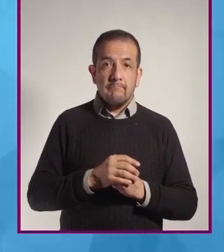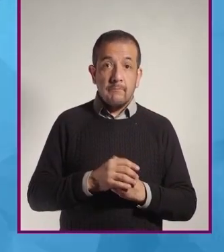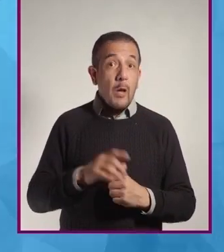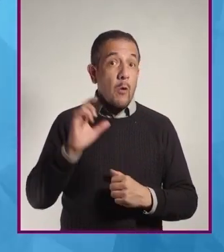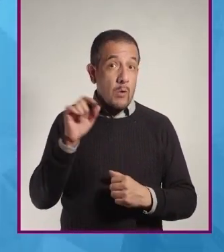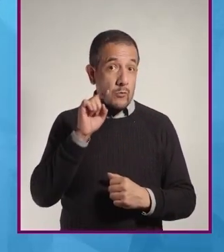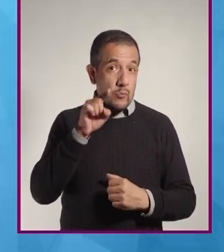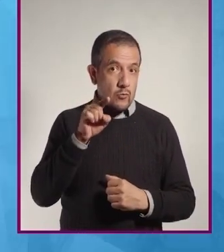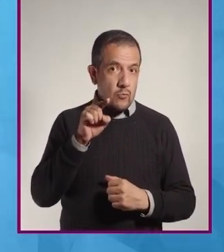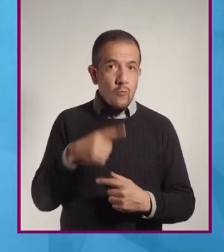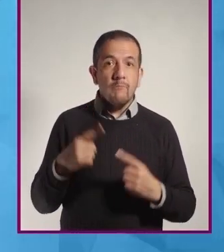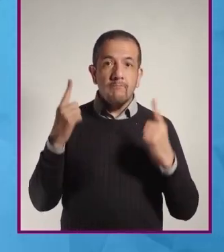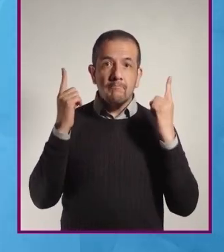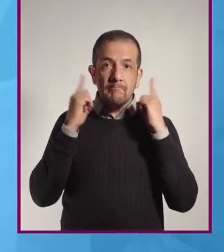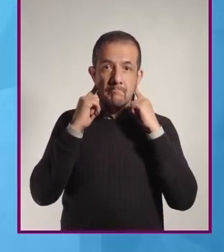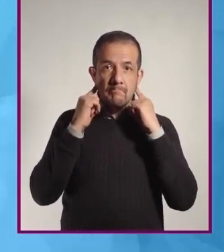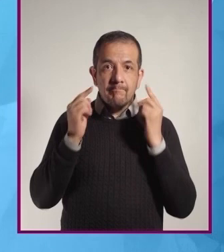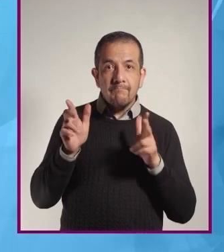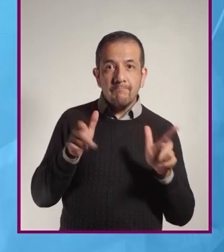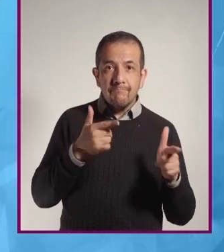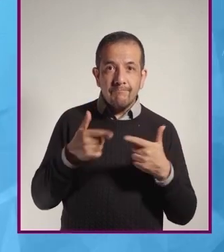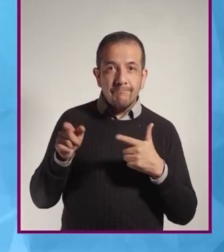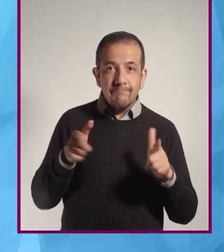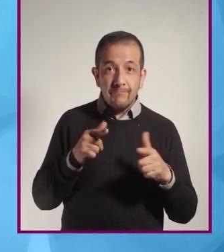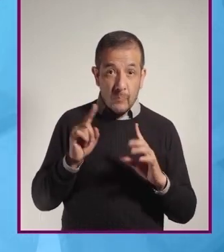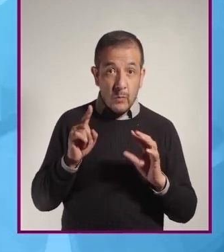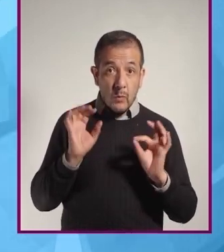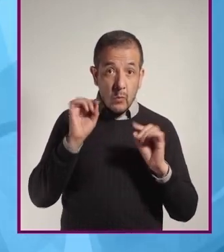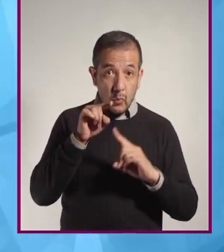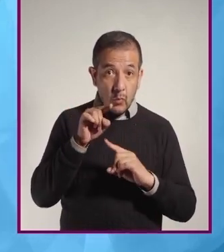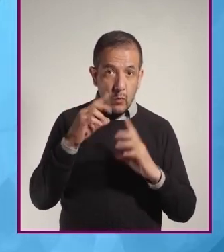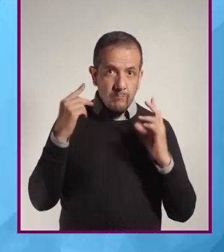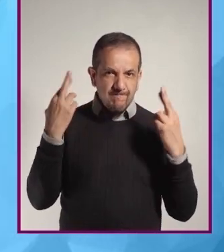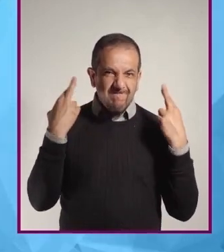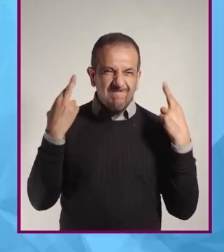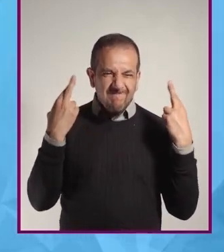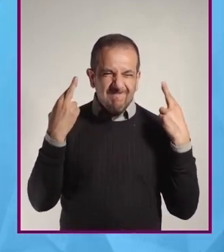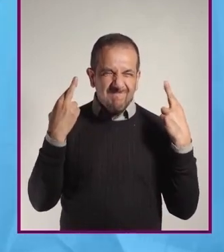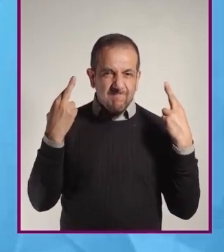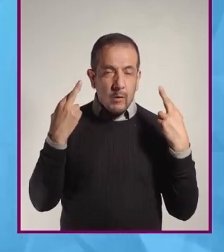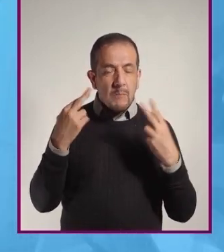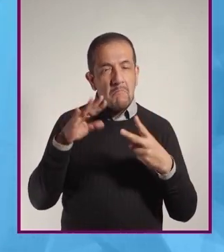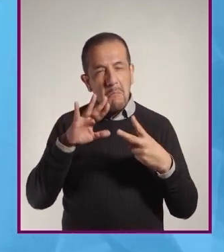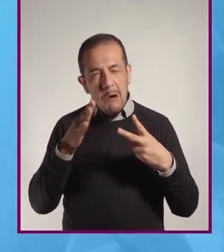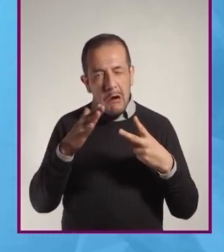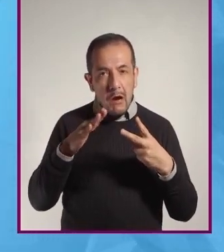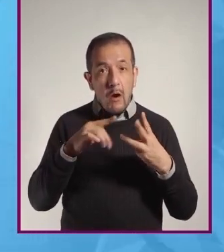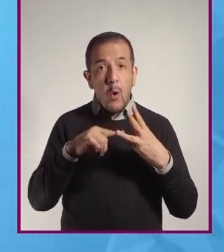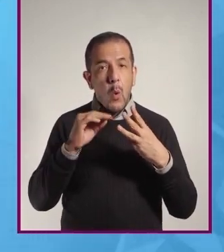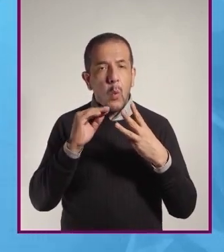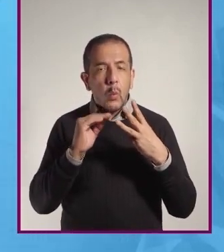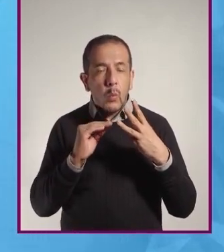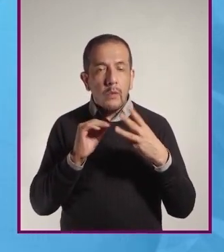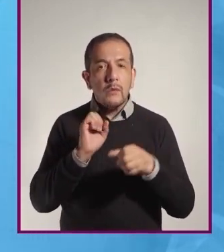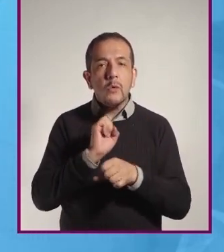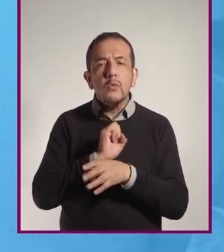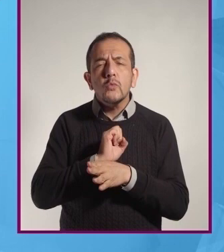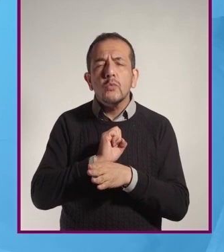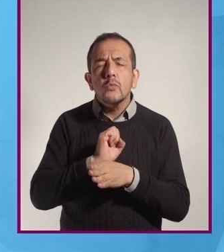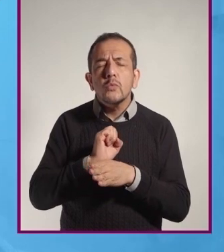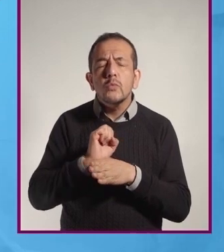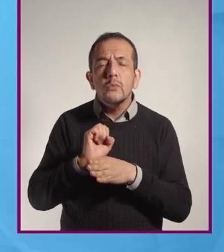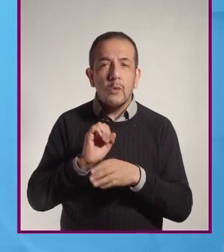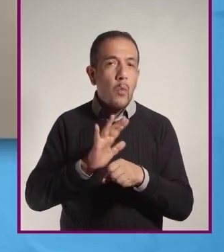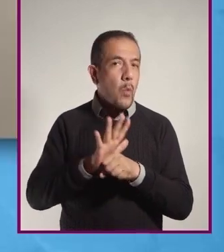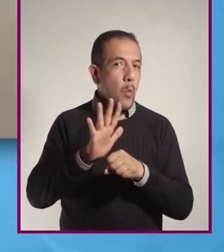Cuando escuchas música, ¿prefieres escucharla a un volumen muy alto, moderado, bajo o muy